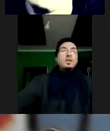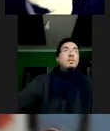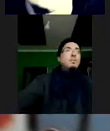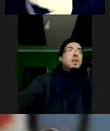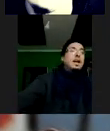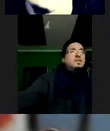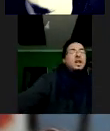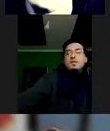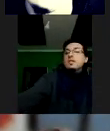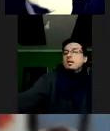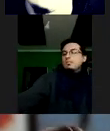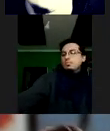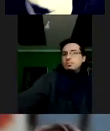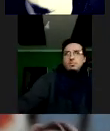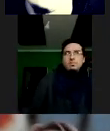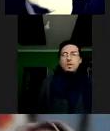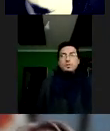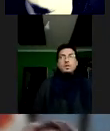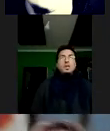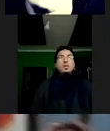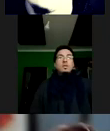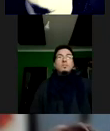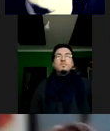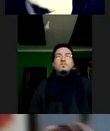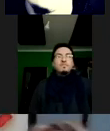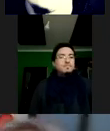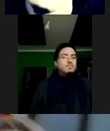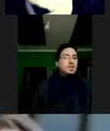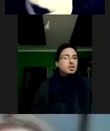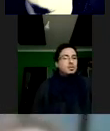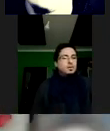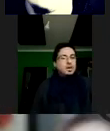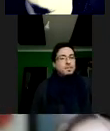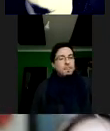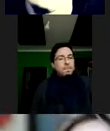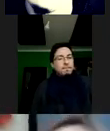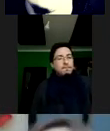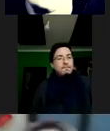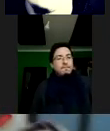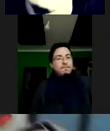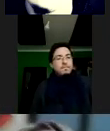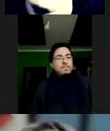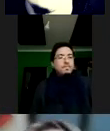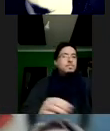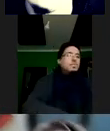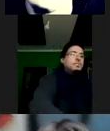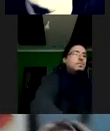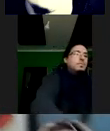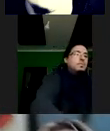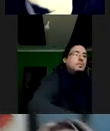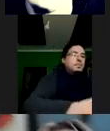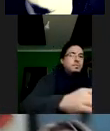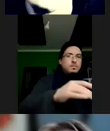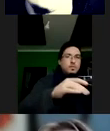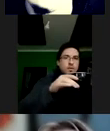caso de la casa, de la vivienda. ¿Eso le Es puedo una hacer un vista. alcance cortito? Sí, pero sí, profesora. Mire, cuando yo era jovencita